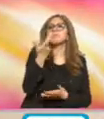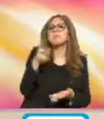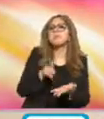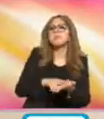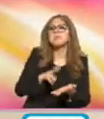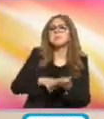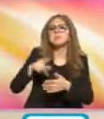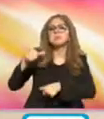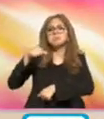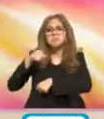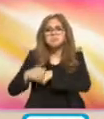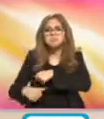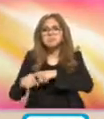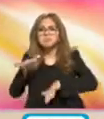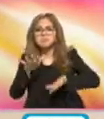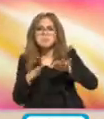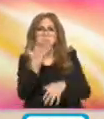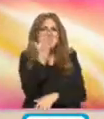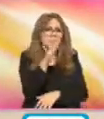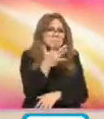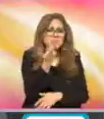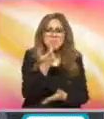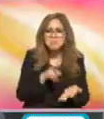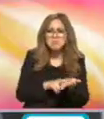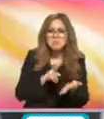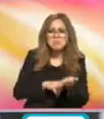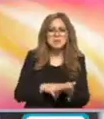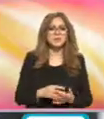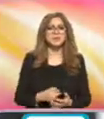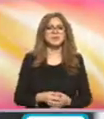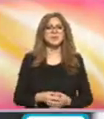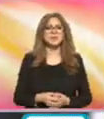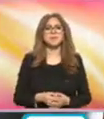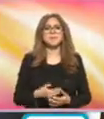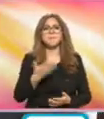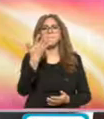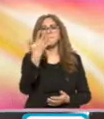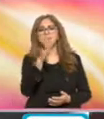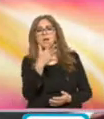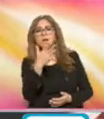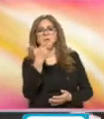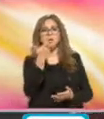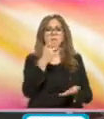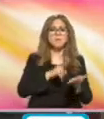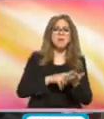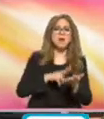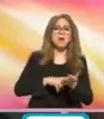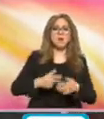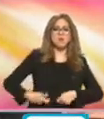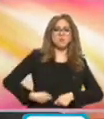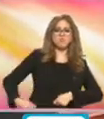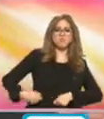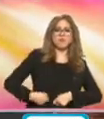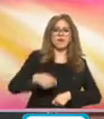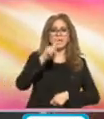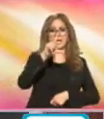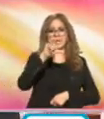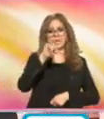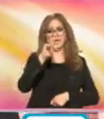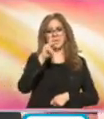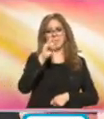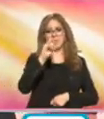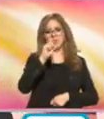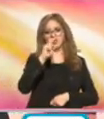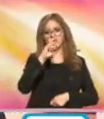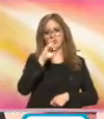otras cirugías plásticas, más o menos ¿cómo están? Más o menos anda en el costo de una liposucción o es mucho más económico